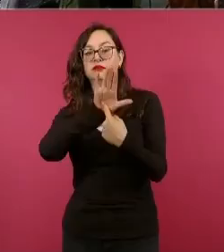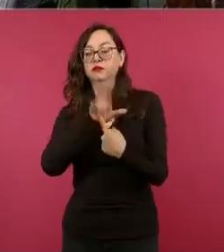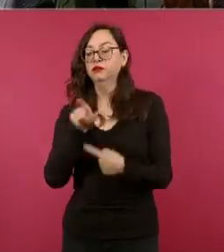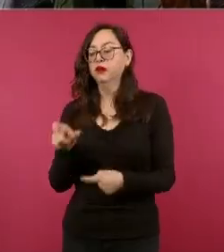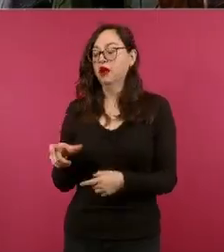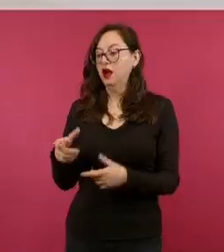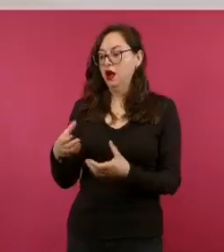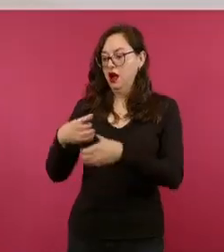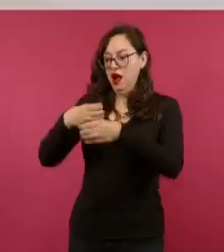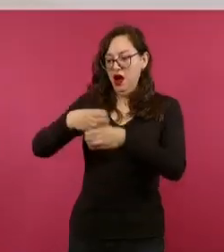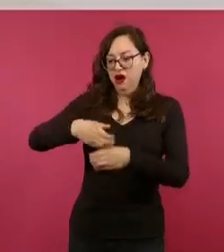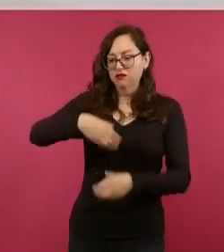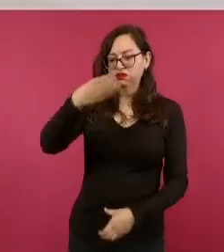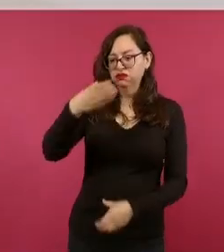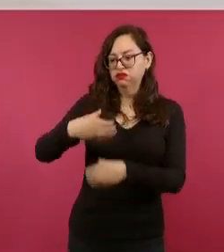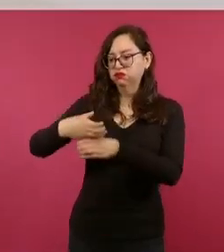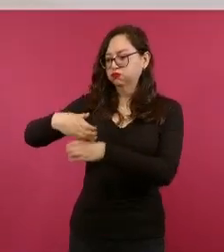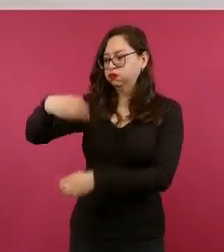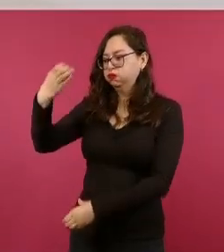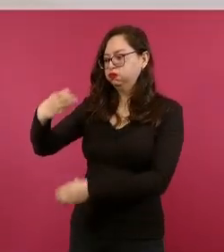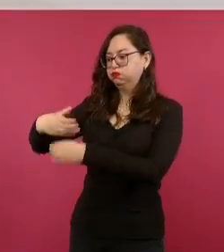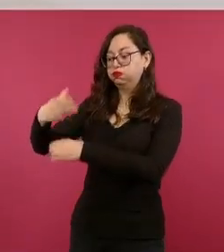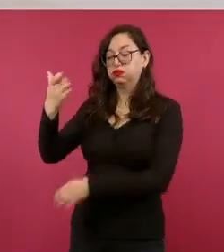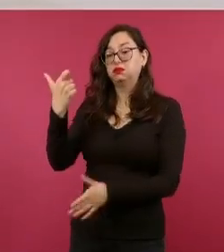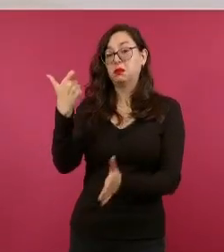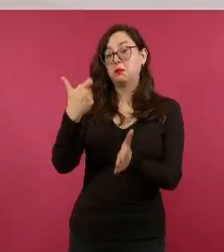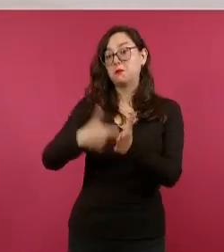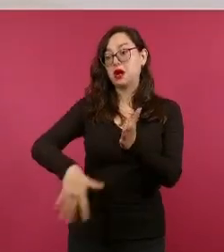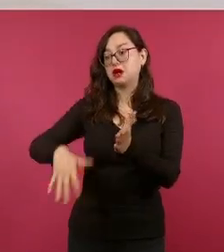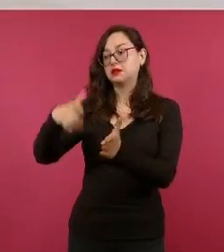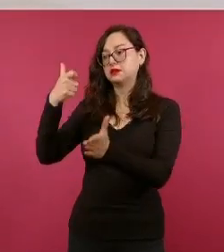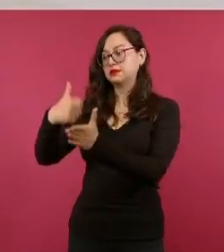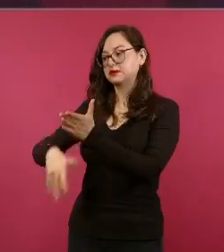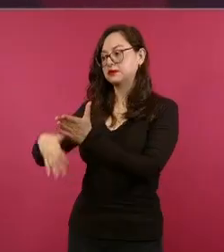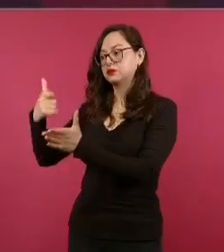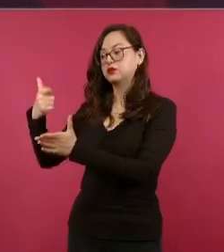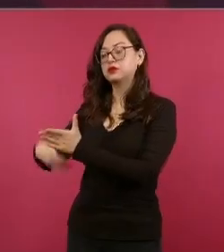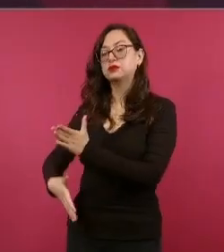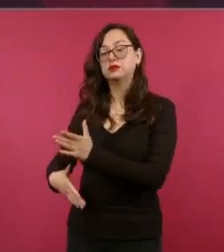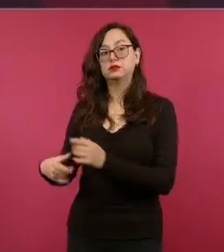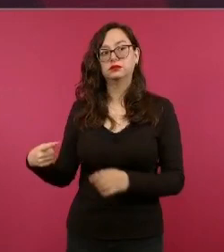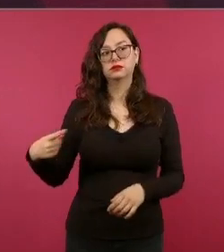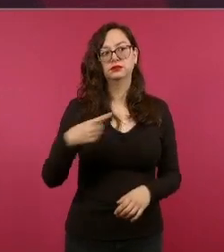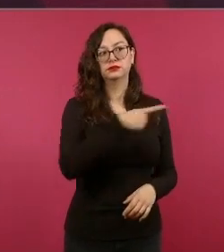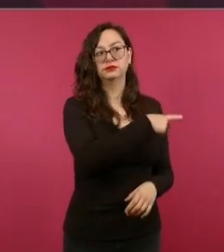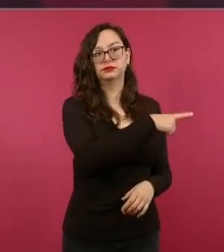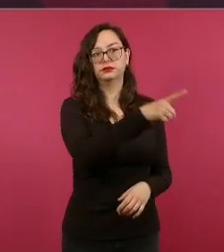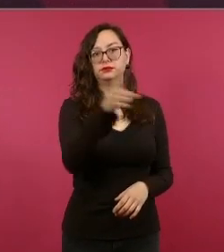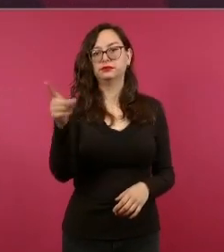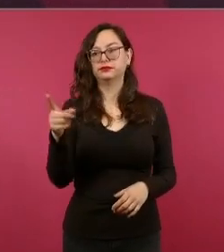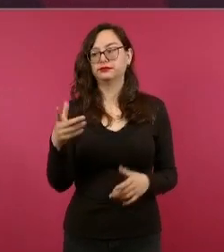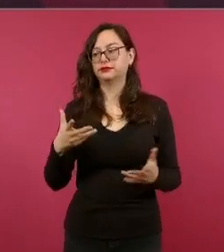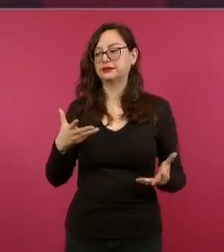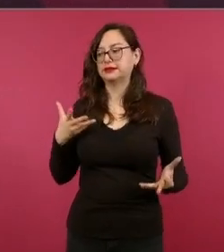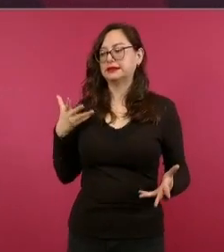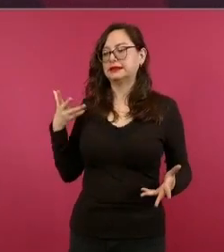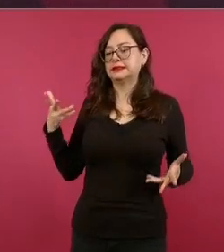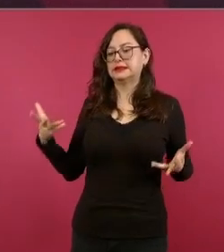pues el resto de los distribuidores tuvieron que ajustarse. Y ahora